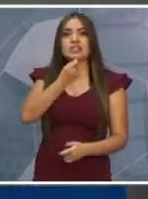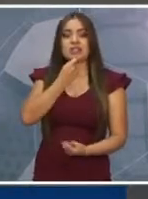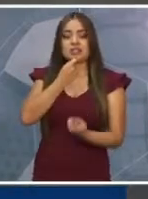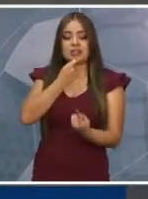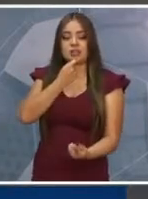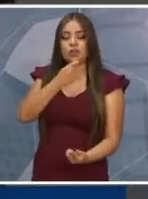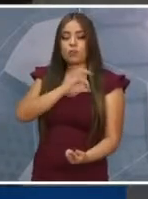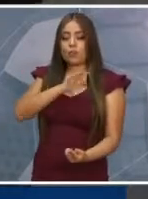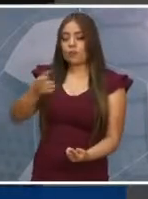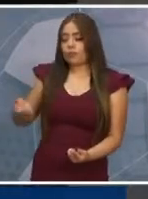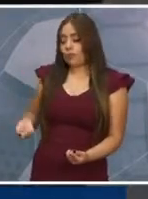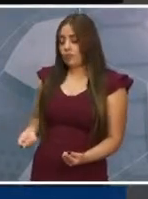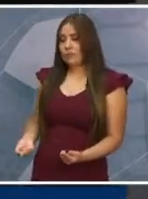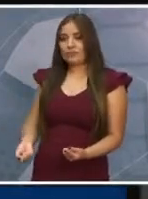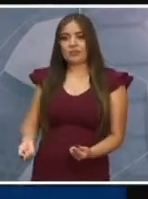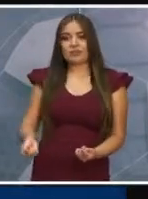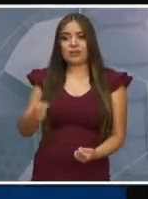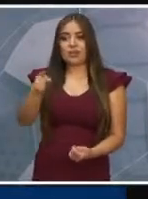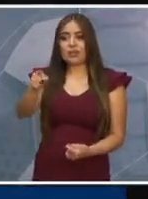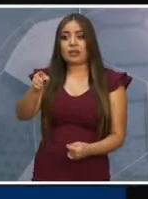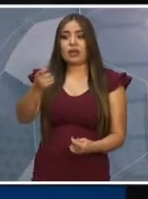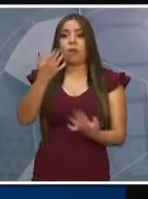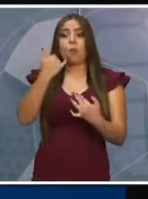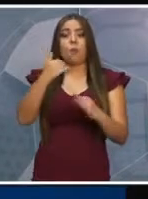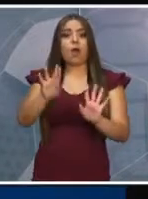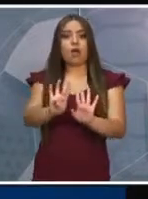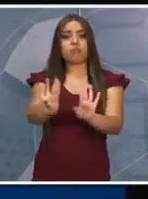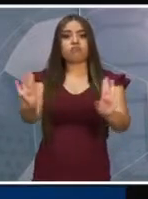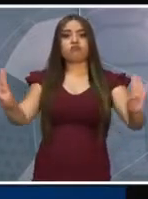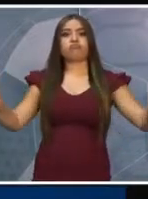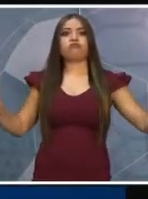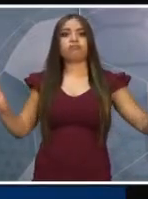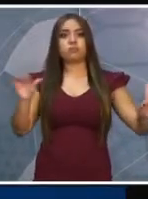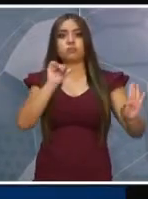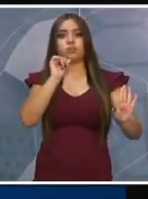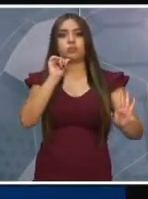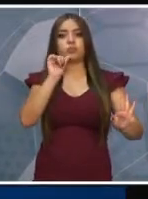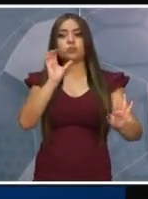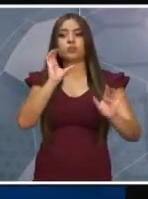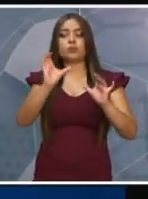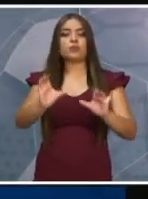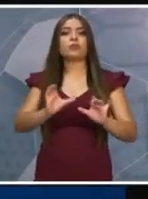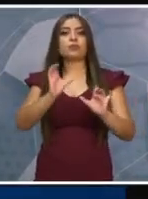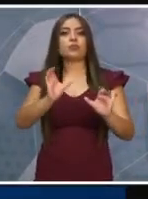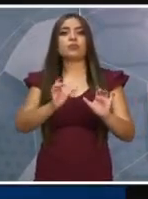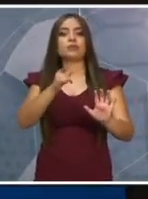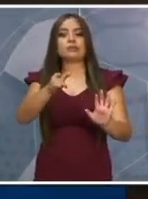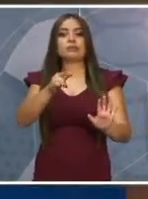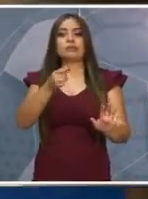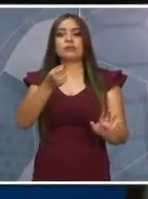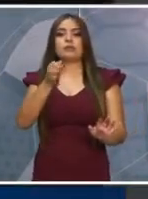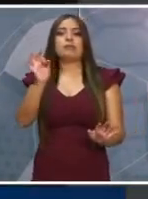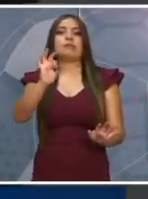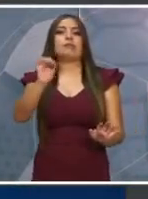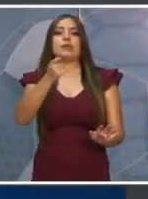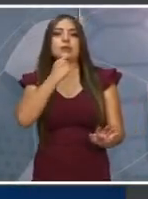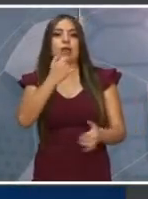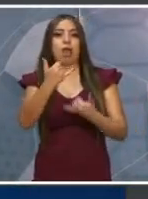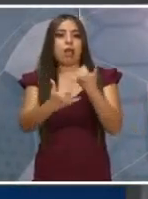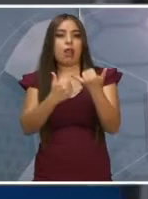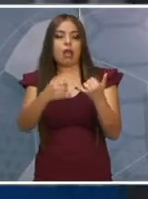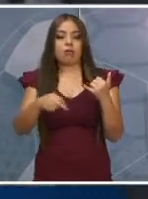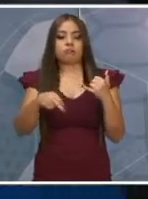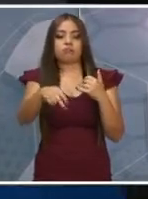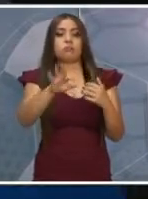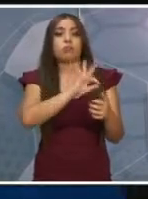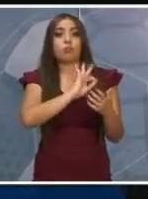fácilmente hacia la parte baja de lo que es los carriles o de la parte central. Ahorita prácticamente